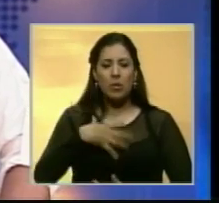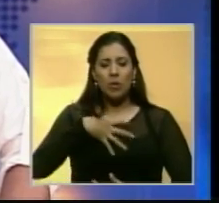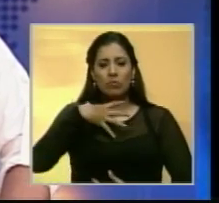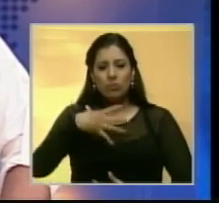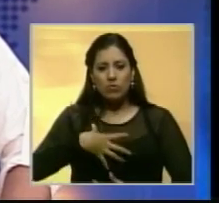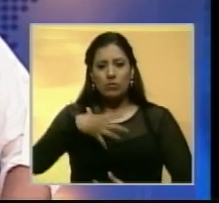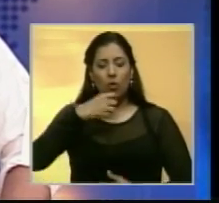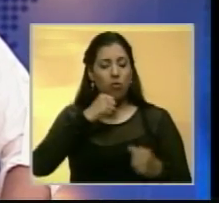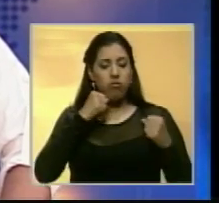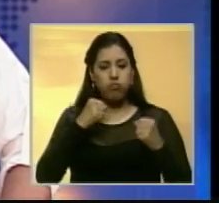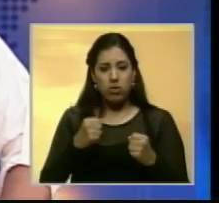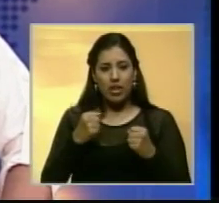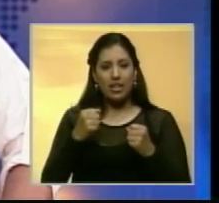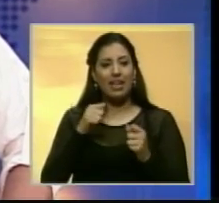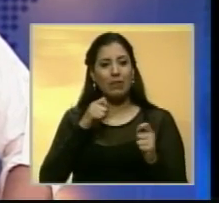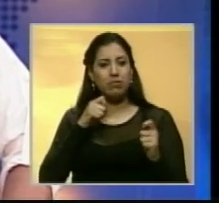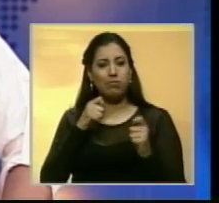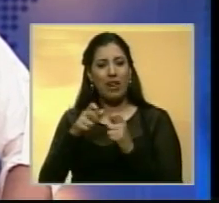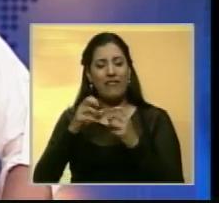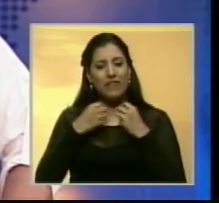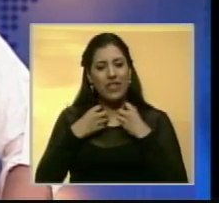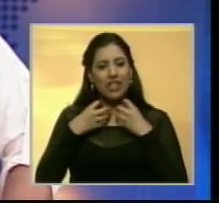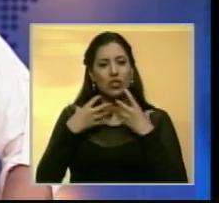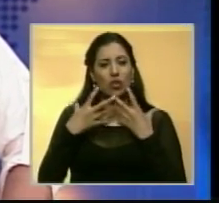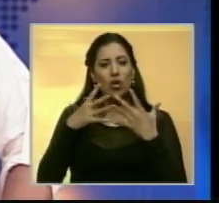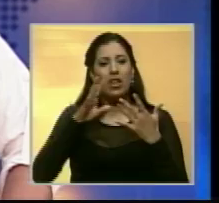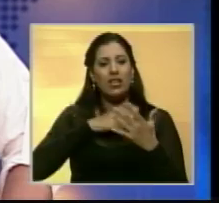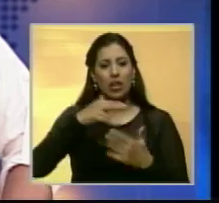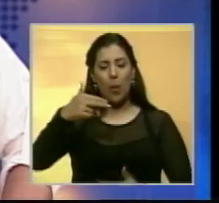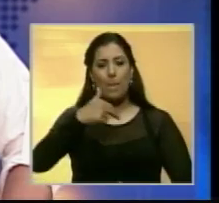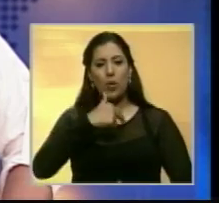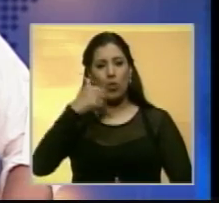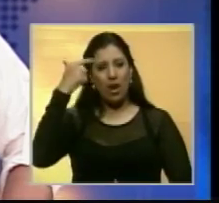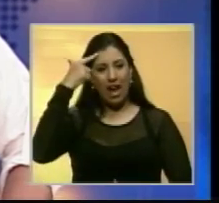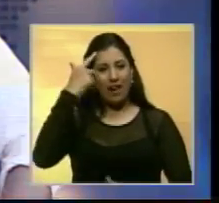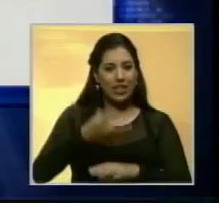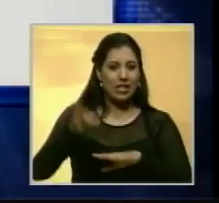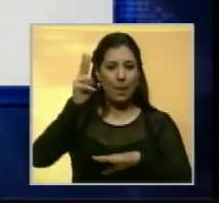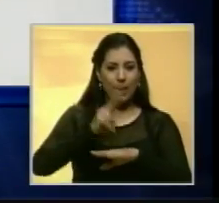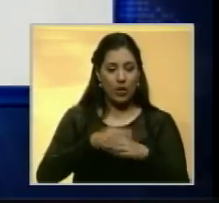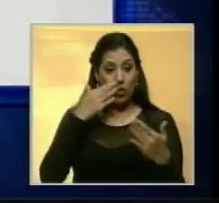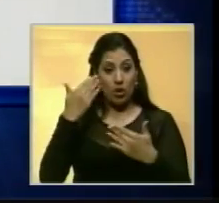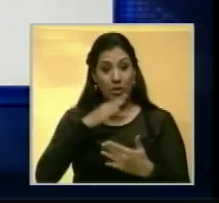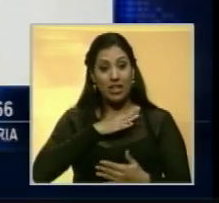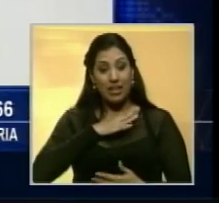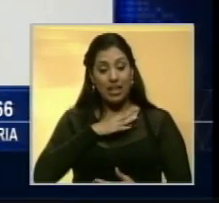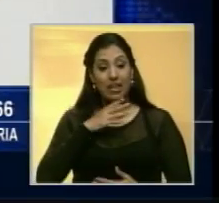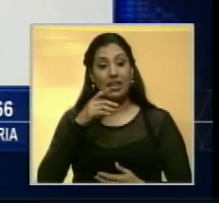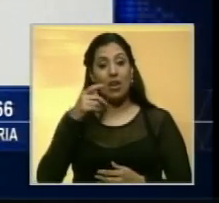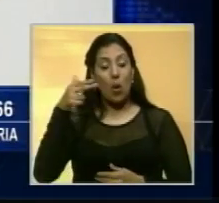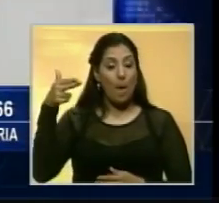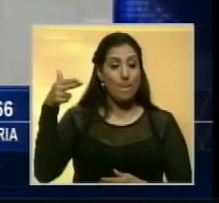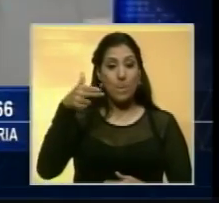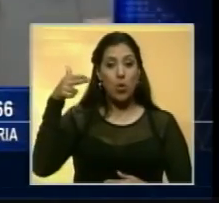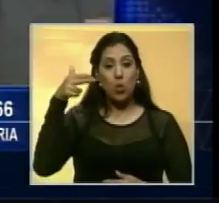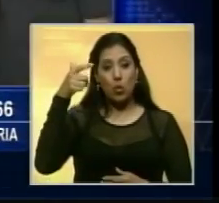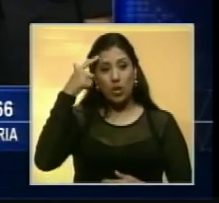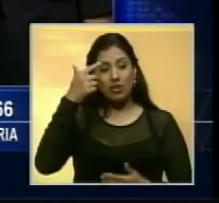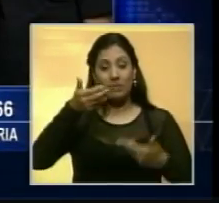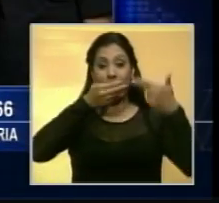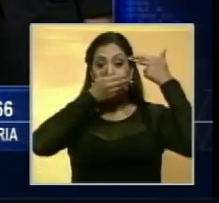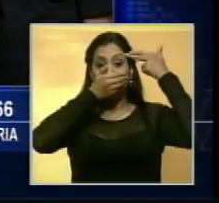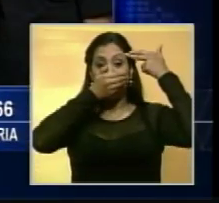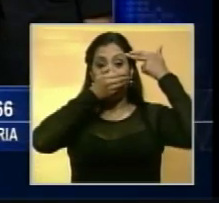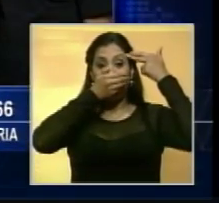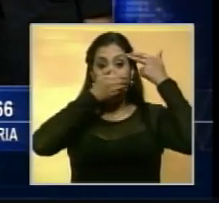respiratoria aguda que se complicó tras recibir un impacto de bala en la cabeza. Moreno recibió el disparo durante un secuestro a